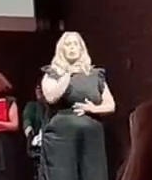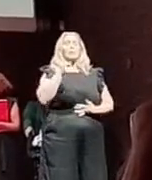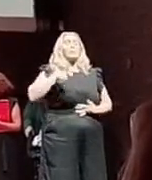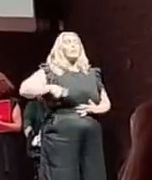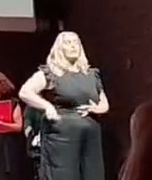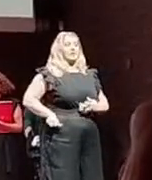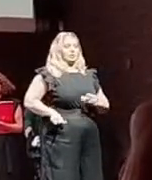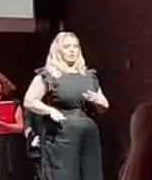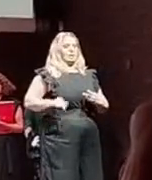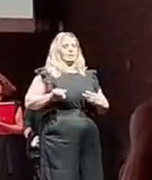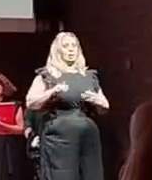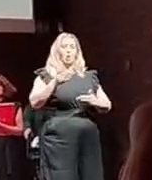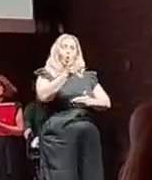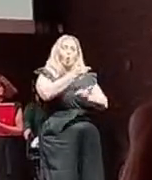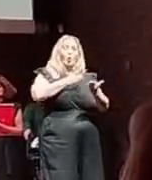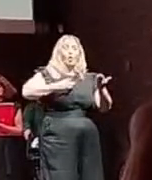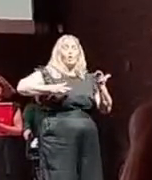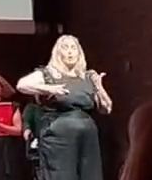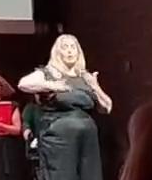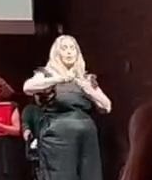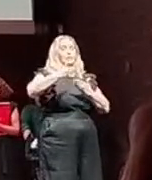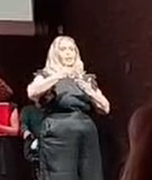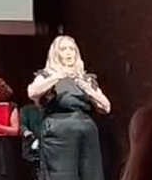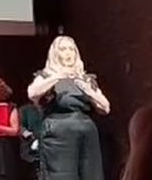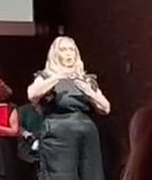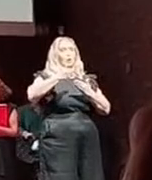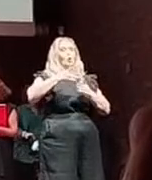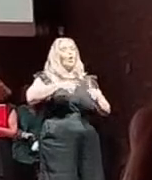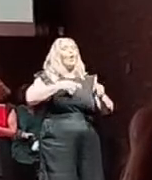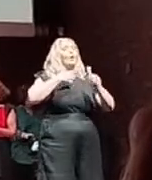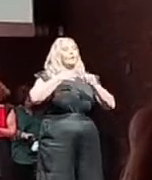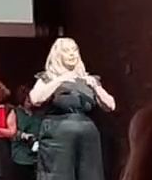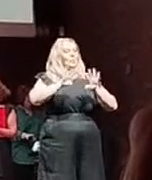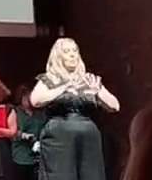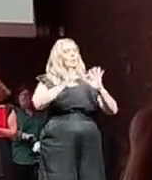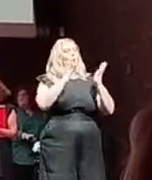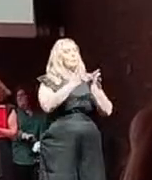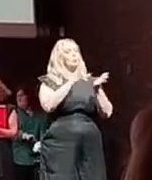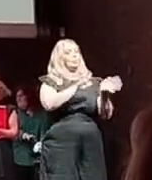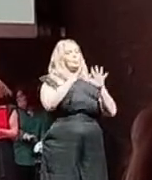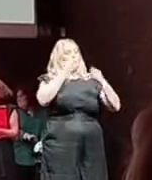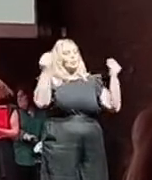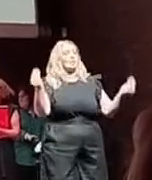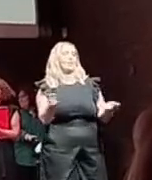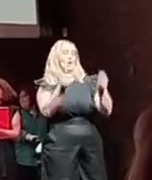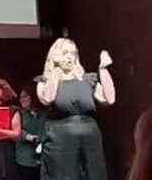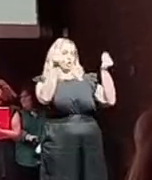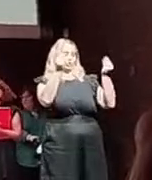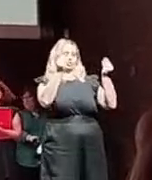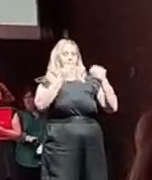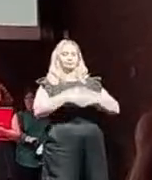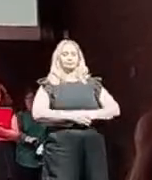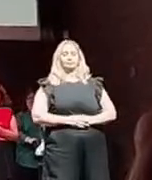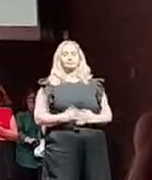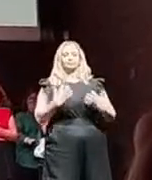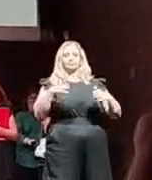profesionales y colaboran para que nuestro mundo sea mejor. Claro.